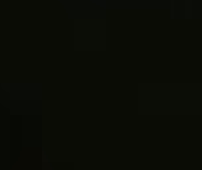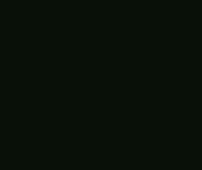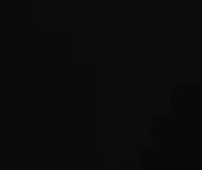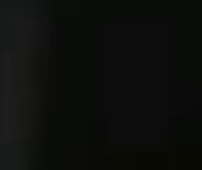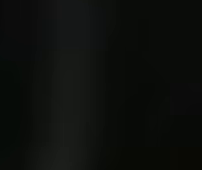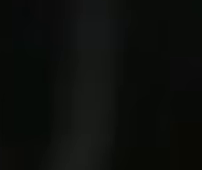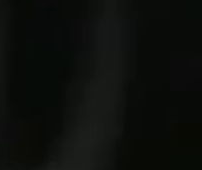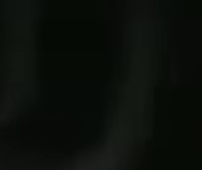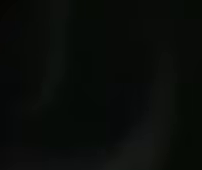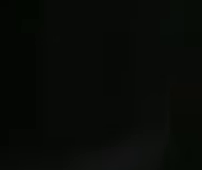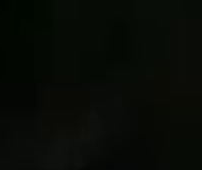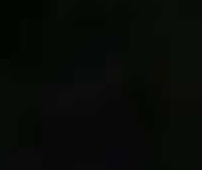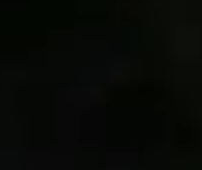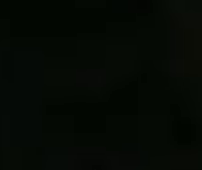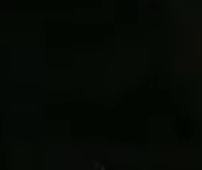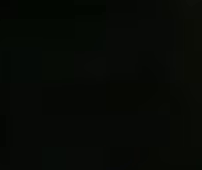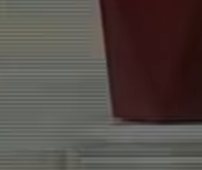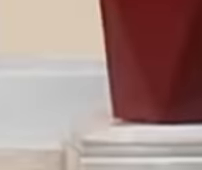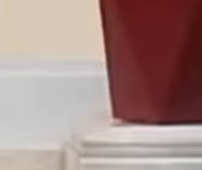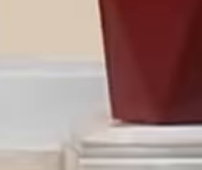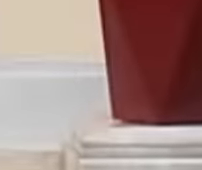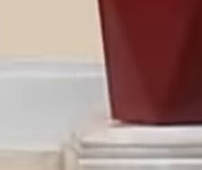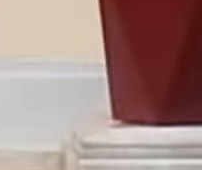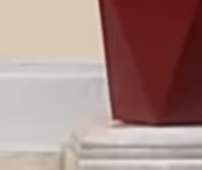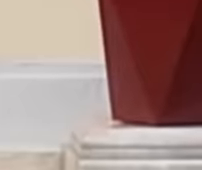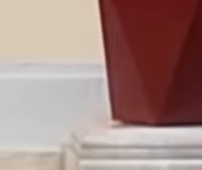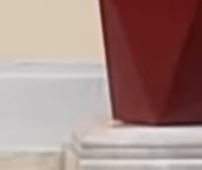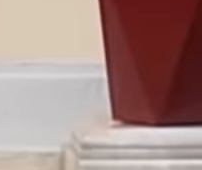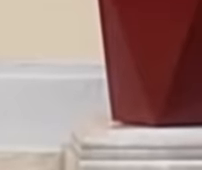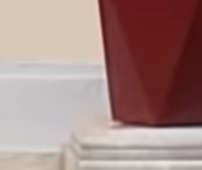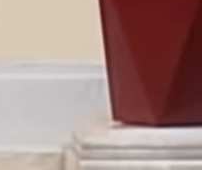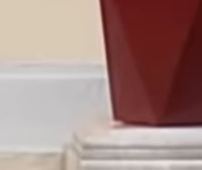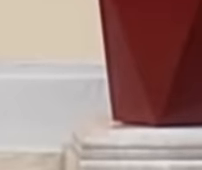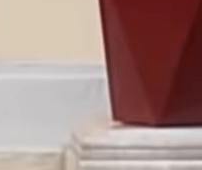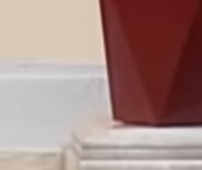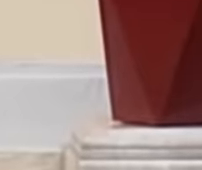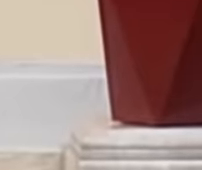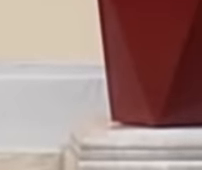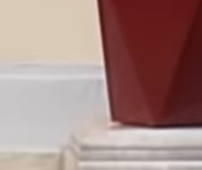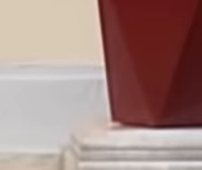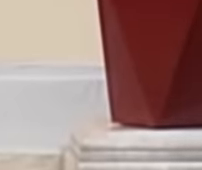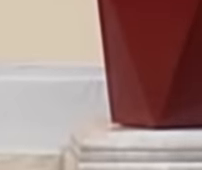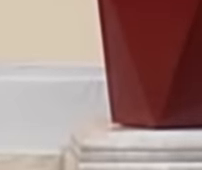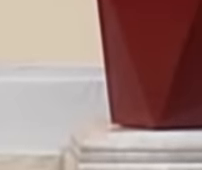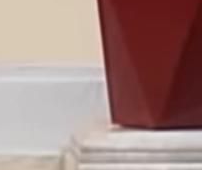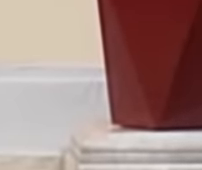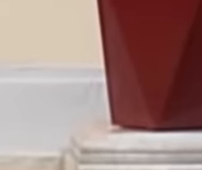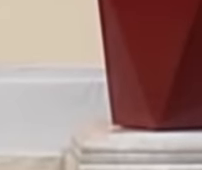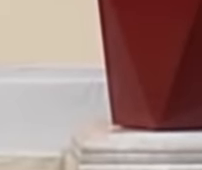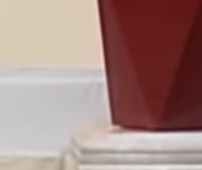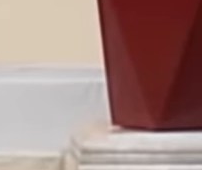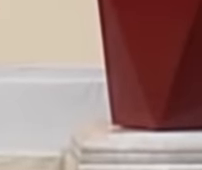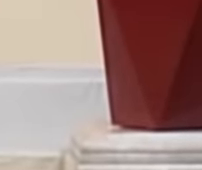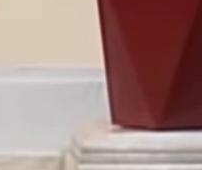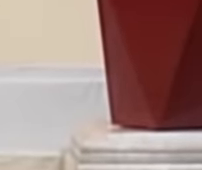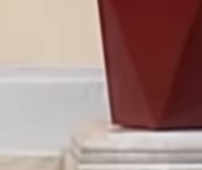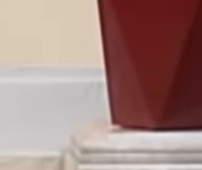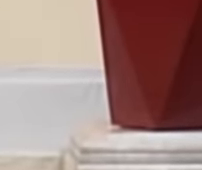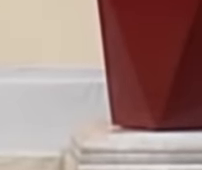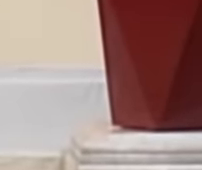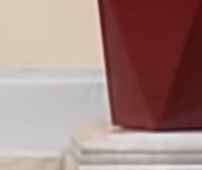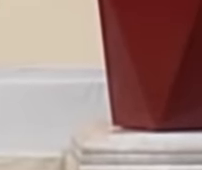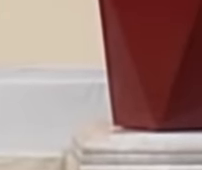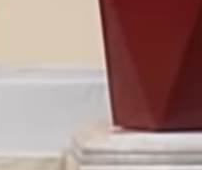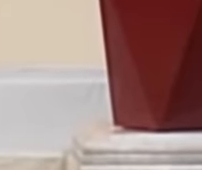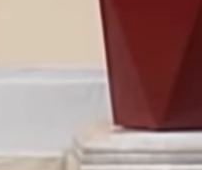y esas niñas, lo juro, por la Santísima Trinidad y los Libertadores, tendrán patria, patria